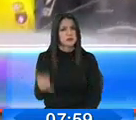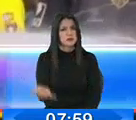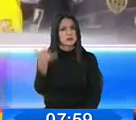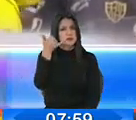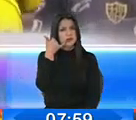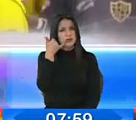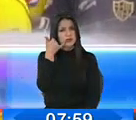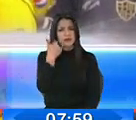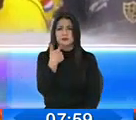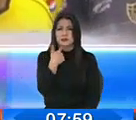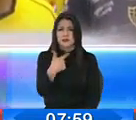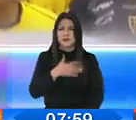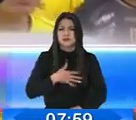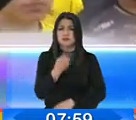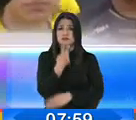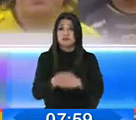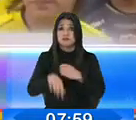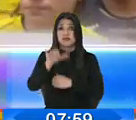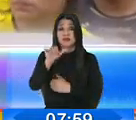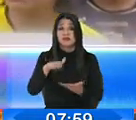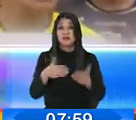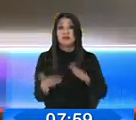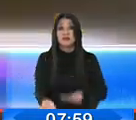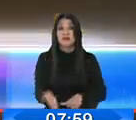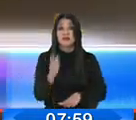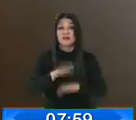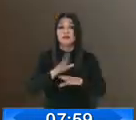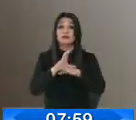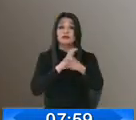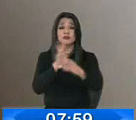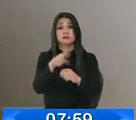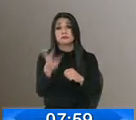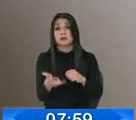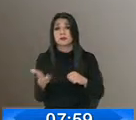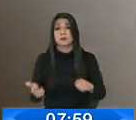y a las seis de la mañana me llamaron que mi hija había tenido un accidente.